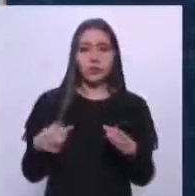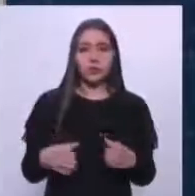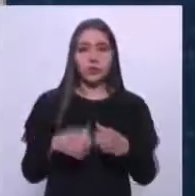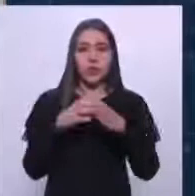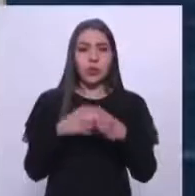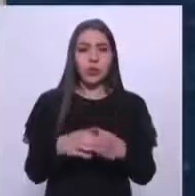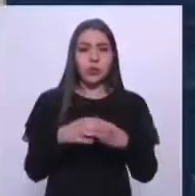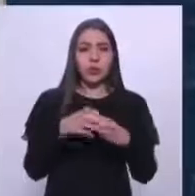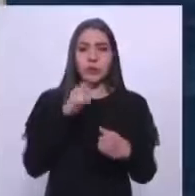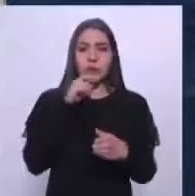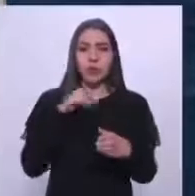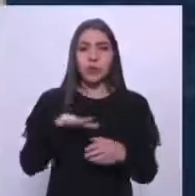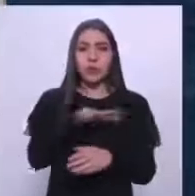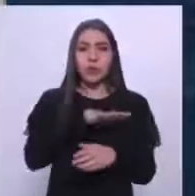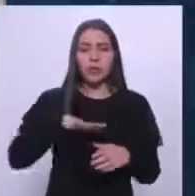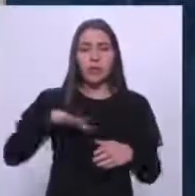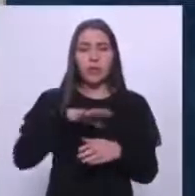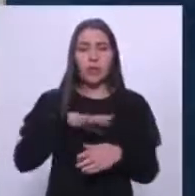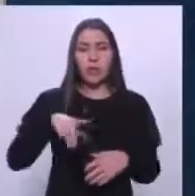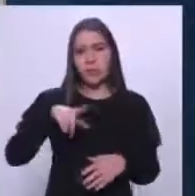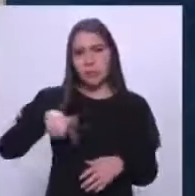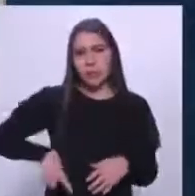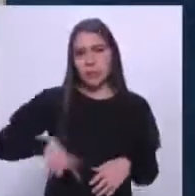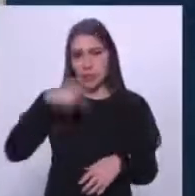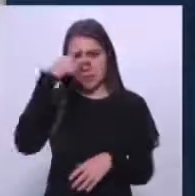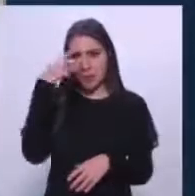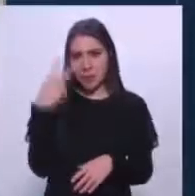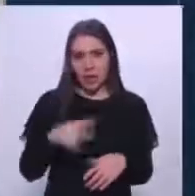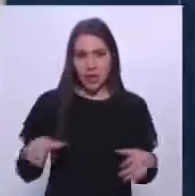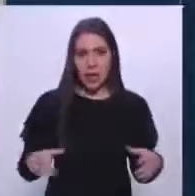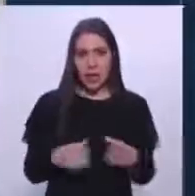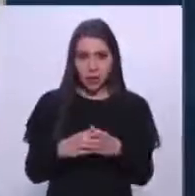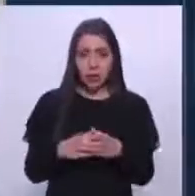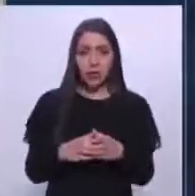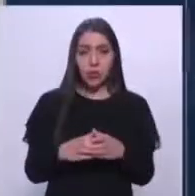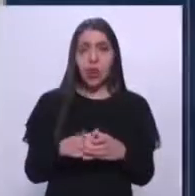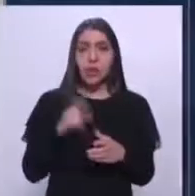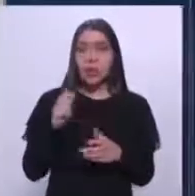fuera del Estado mexicano, y el Estado mexicano tiene para regularse